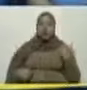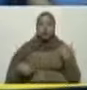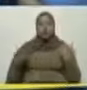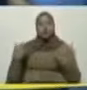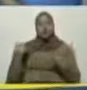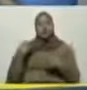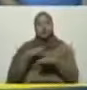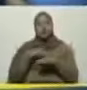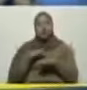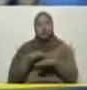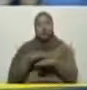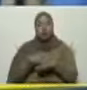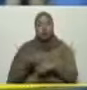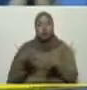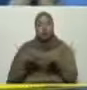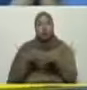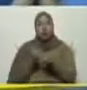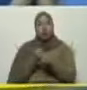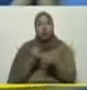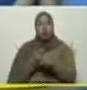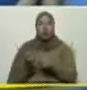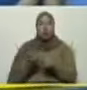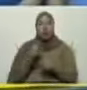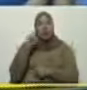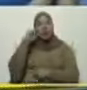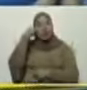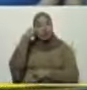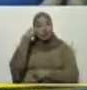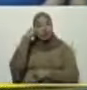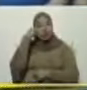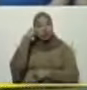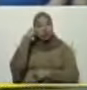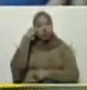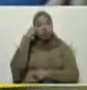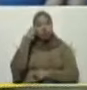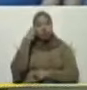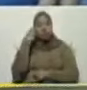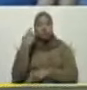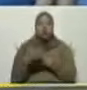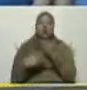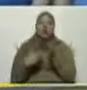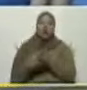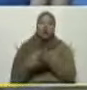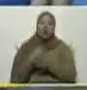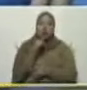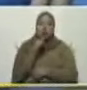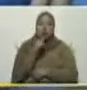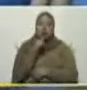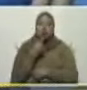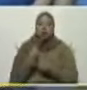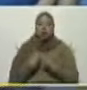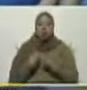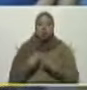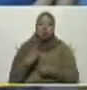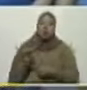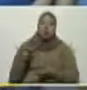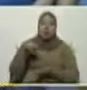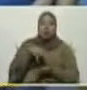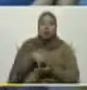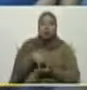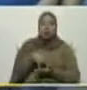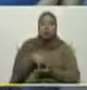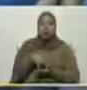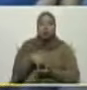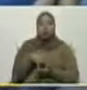convocó aquellas mesas de diálogo recuerdo que Jorge que acaba de llegar vino aobo